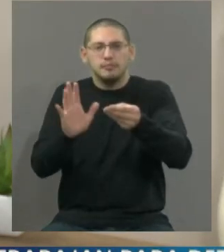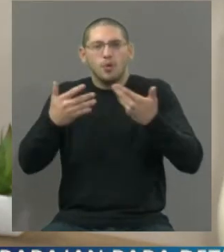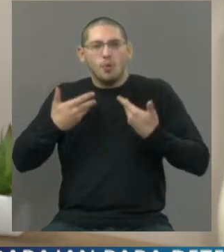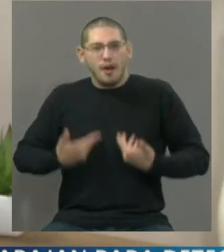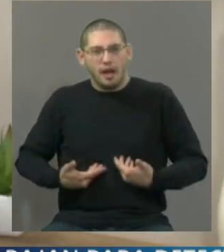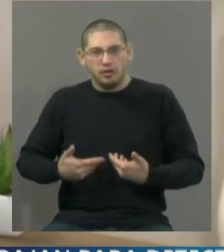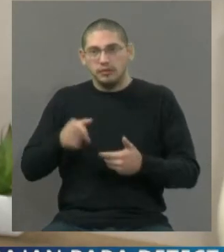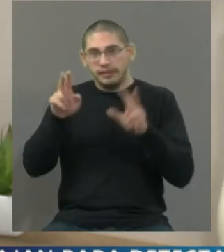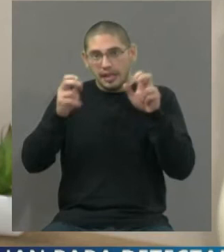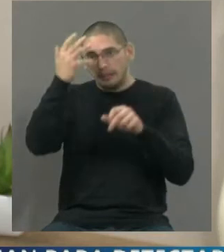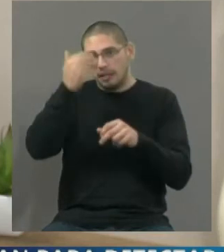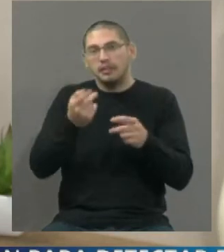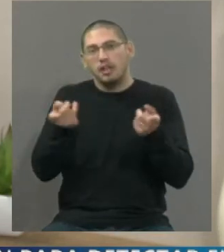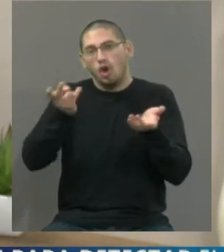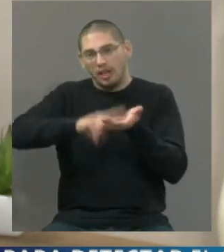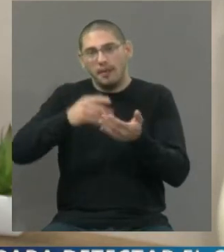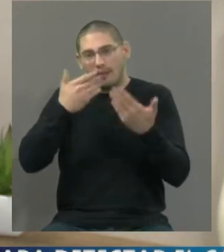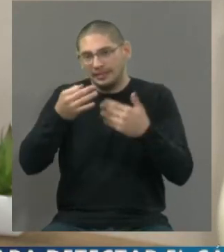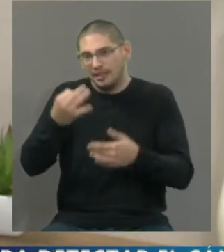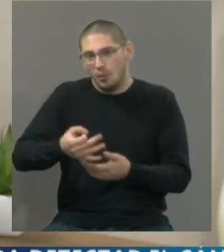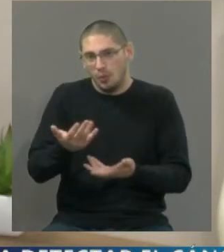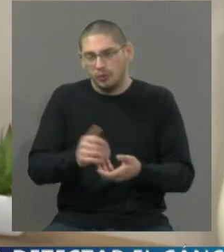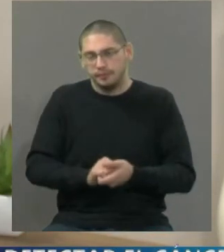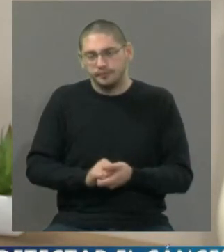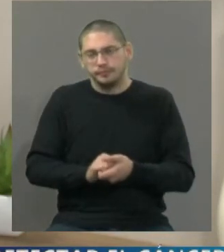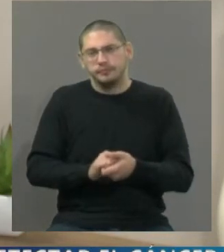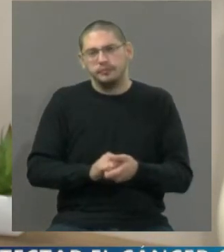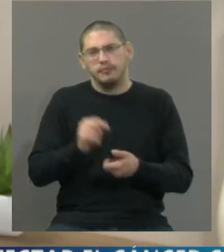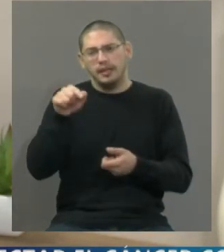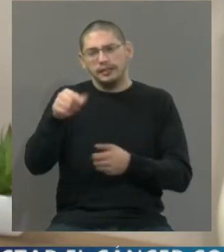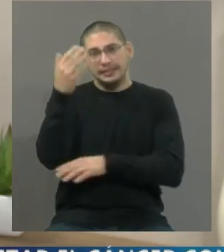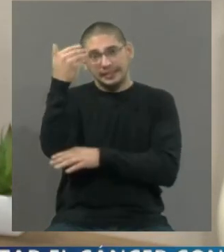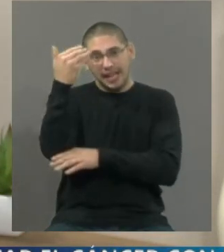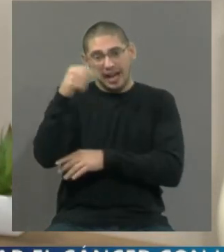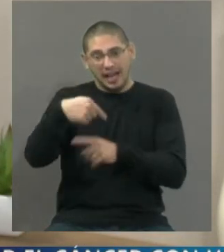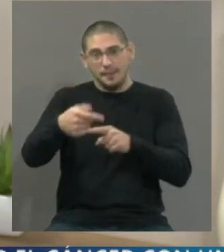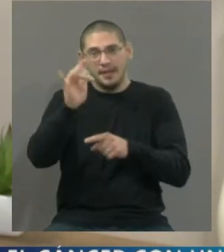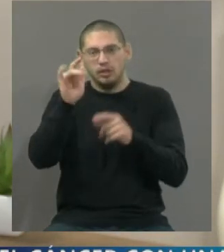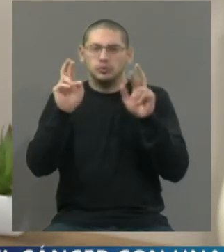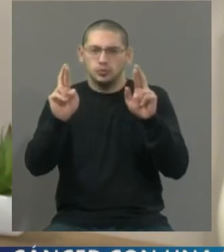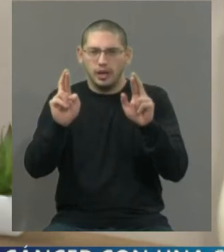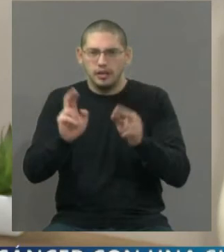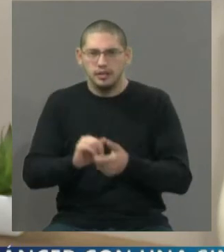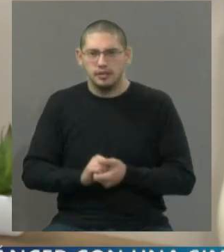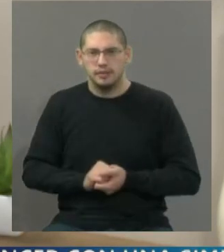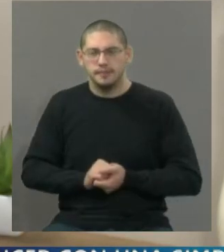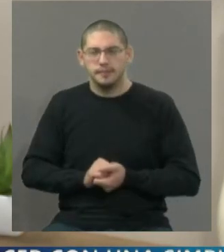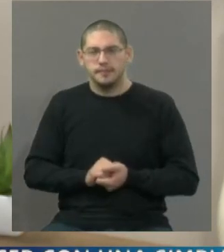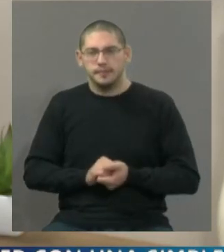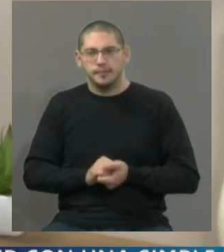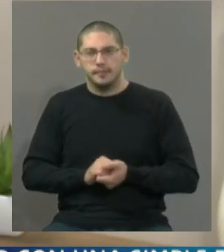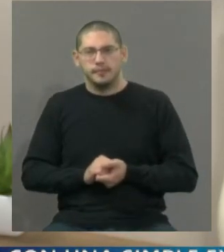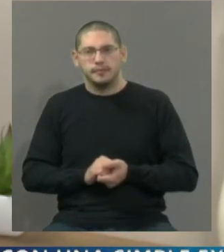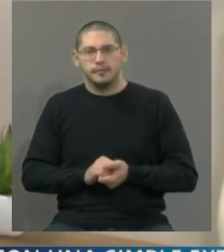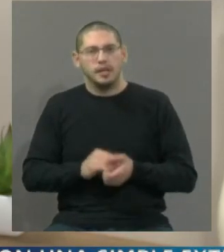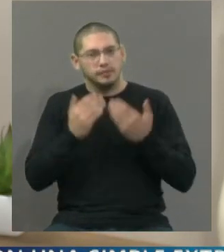Martín seguramente vamos a volver a hablar. Así es que, Roberto, éxito con esta charla del miércoles. Bueno, Bueno,